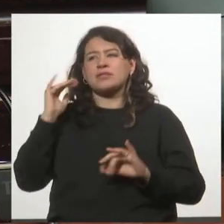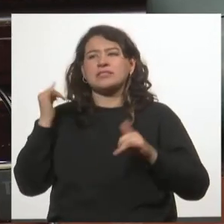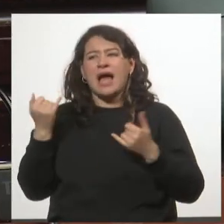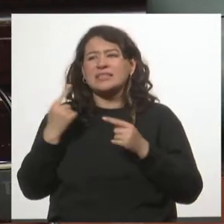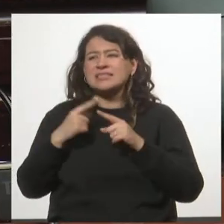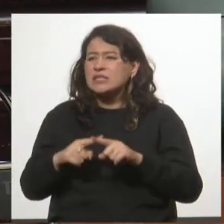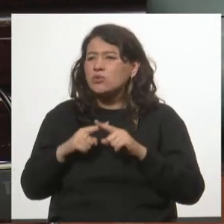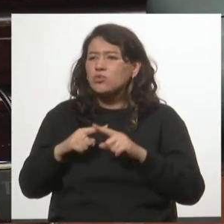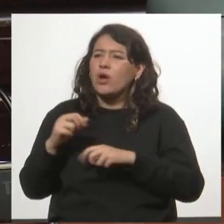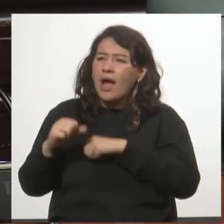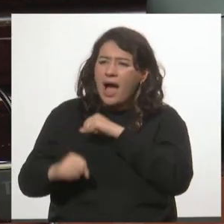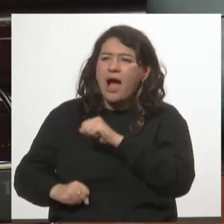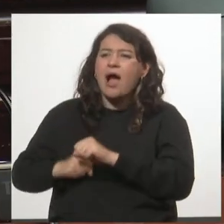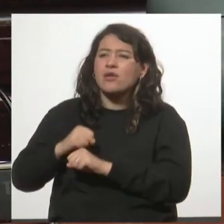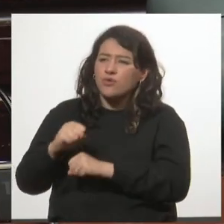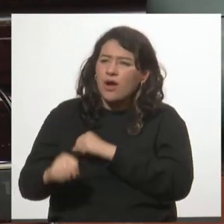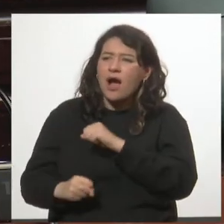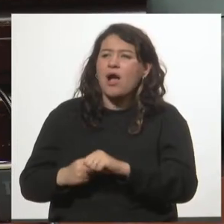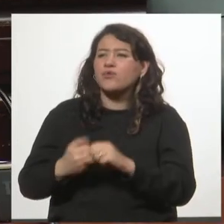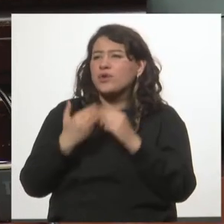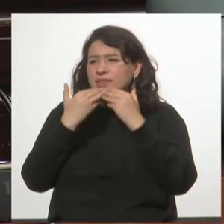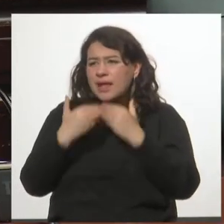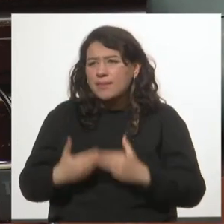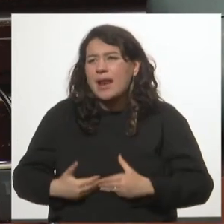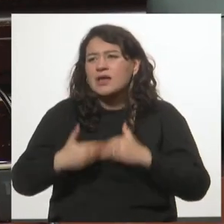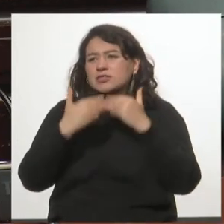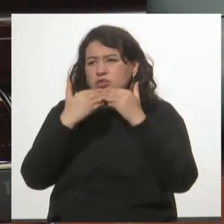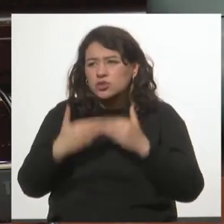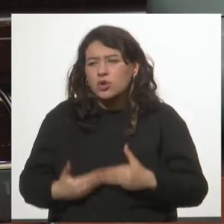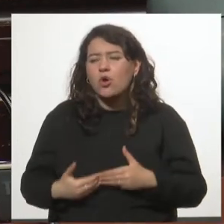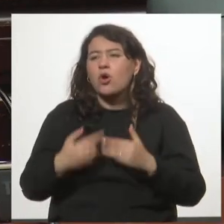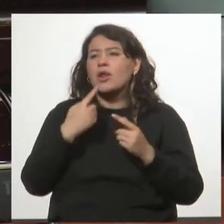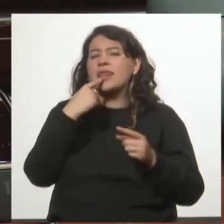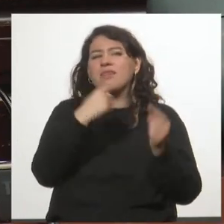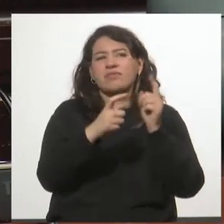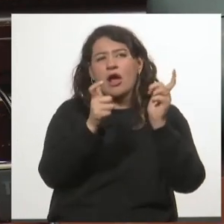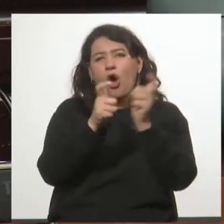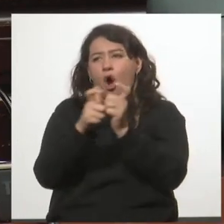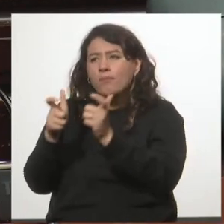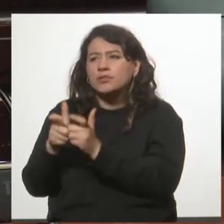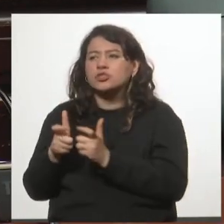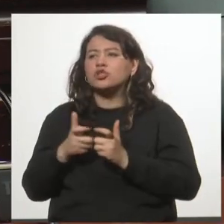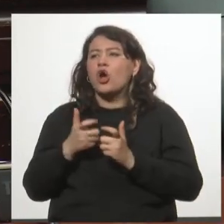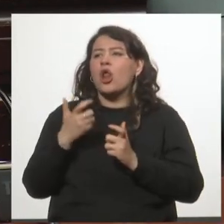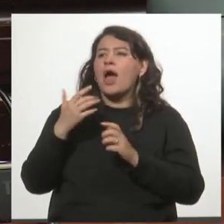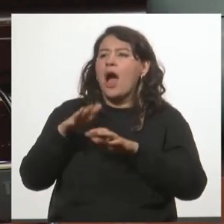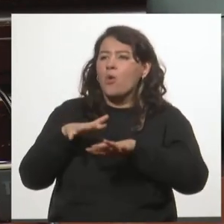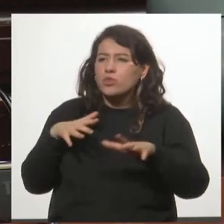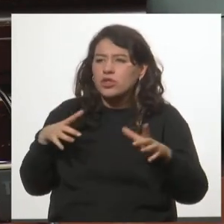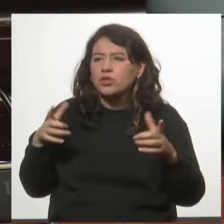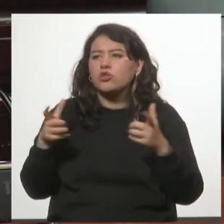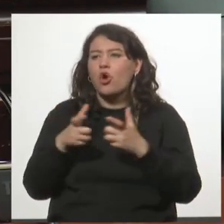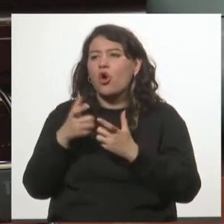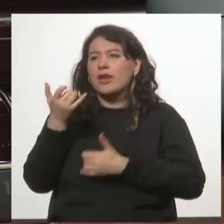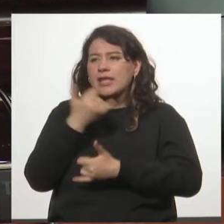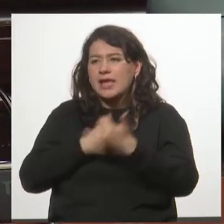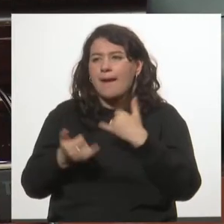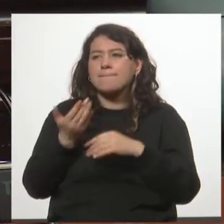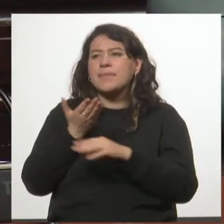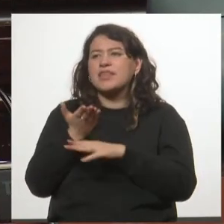durante años que dio lugar a interpelaciones comparecencias a diversas comisiones auditoría pedido de informes con